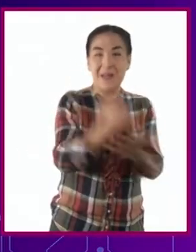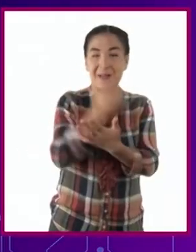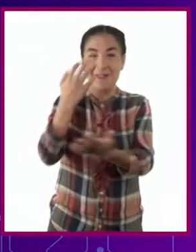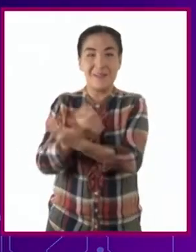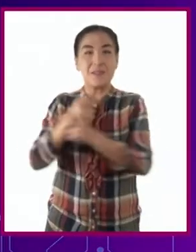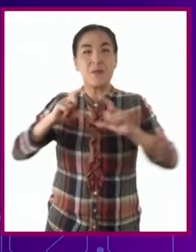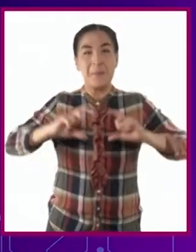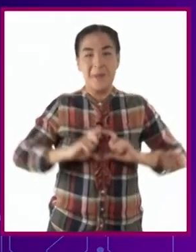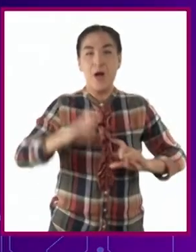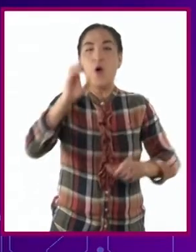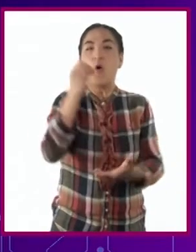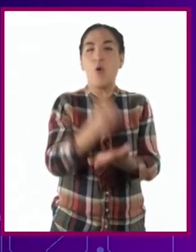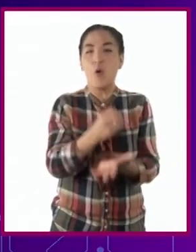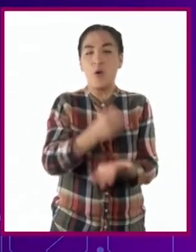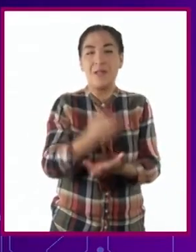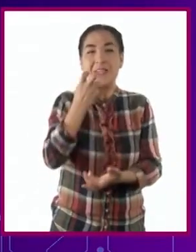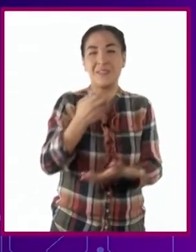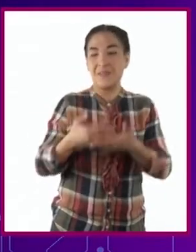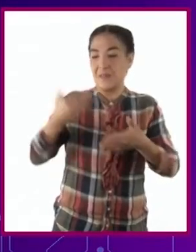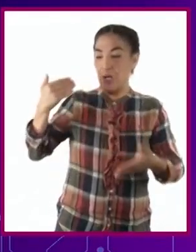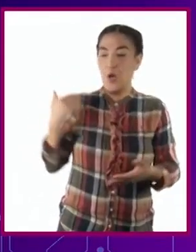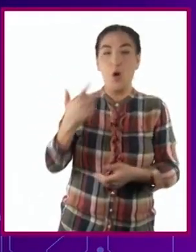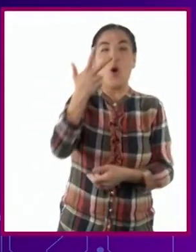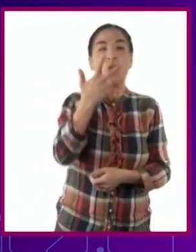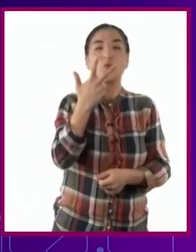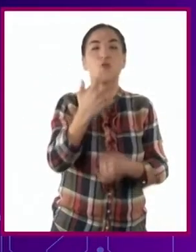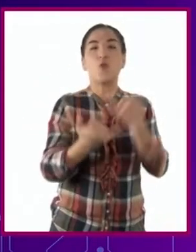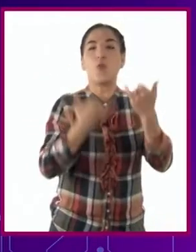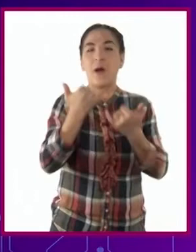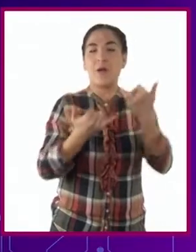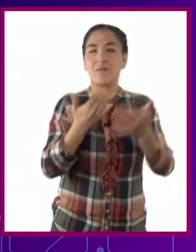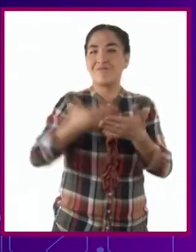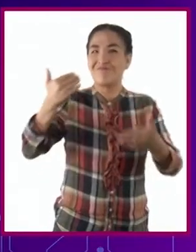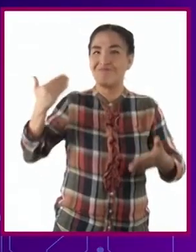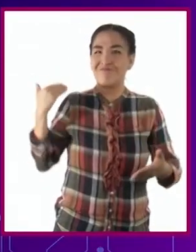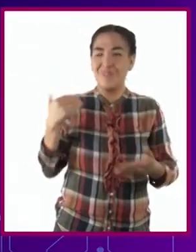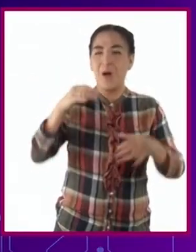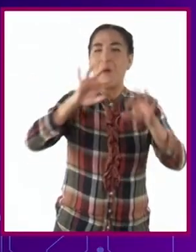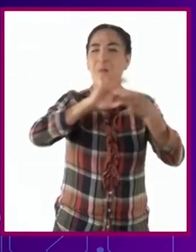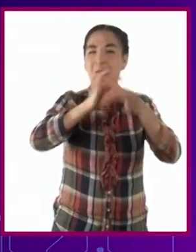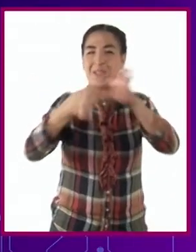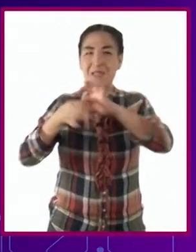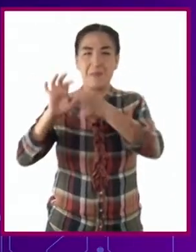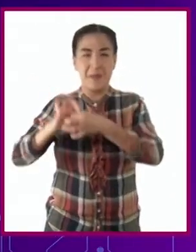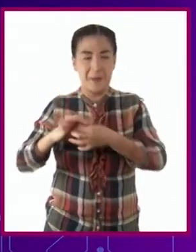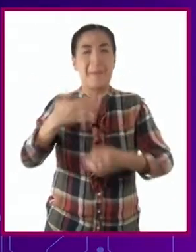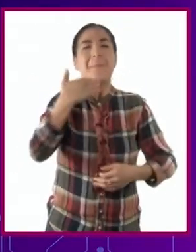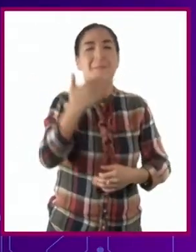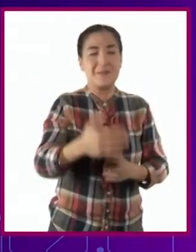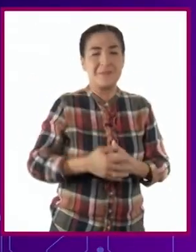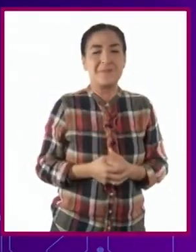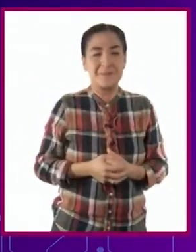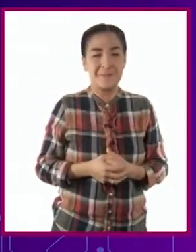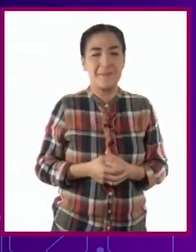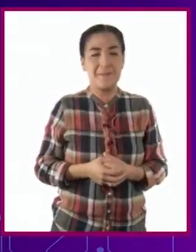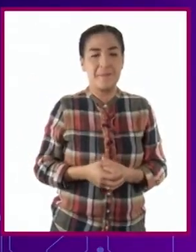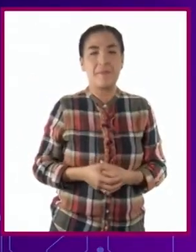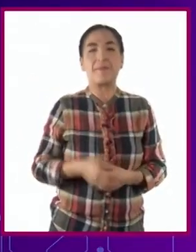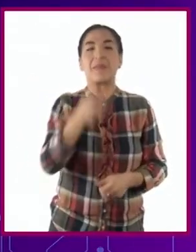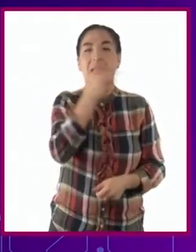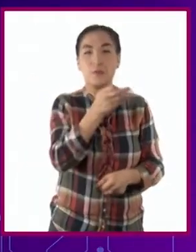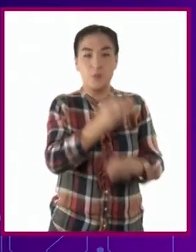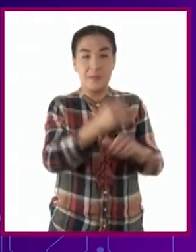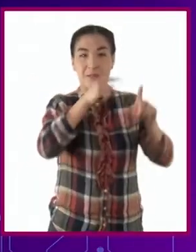oro en los últimos 8 Juegos Olímpicos. Buen planteamiento, colega. Ahora, a partir de la